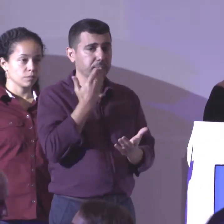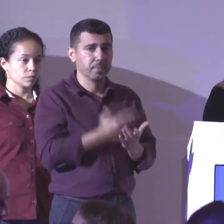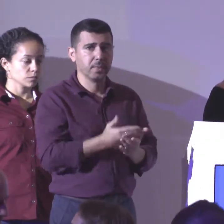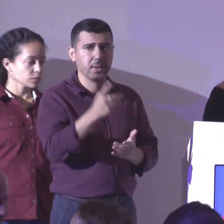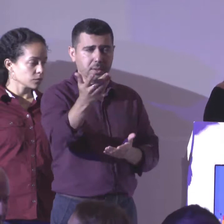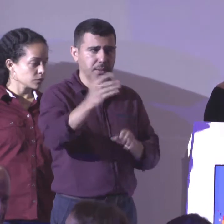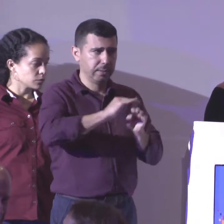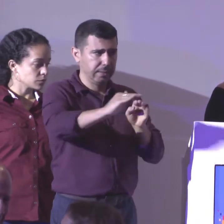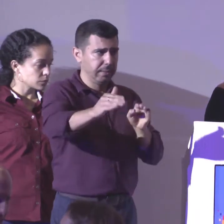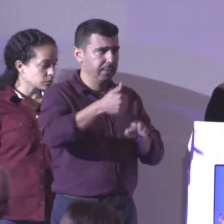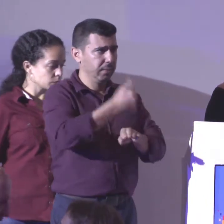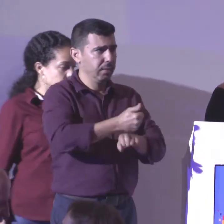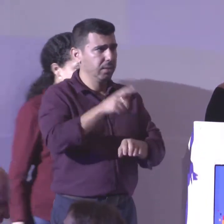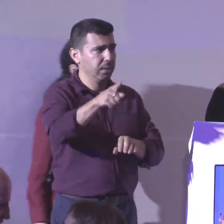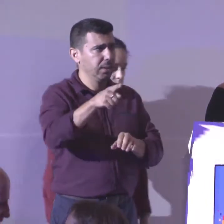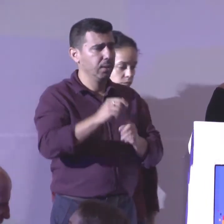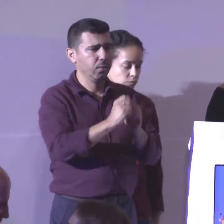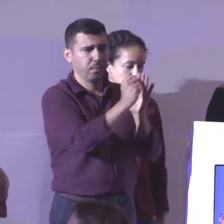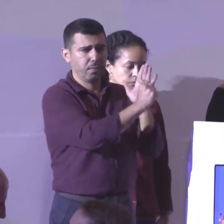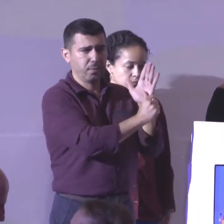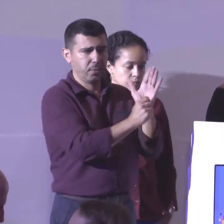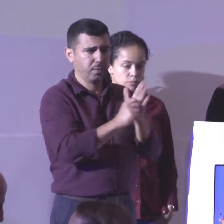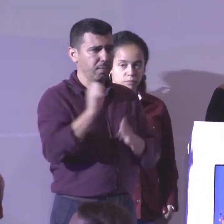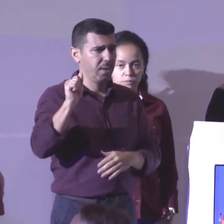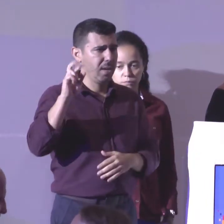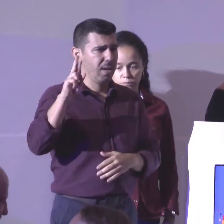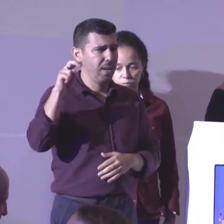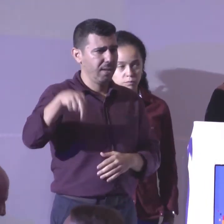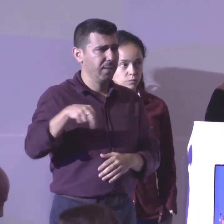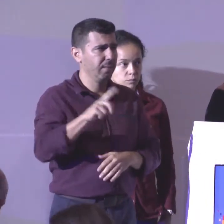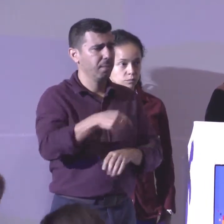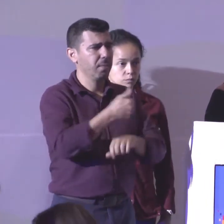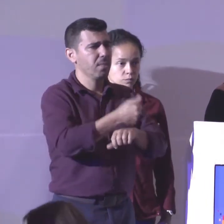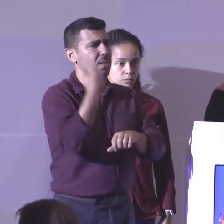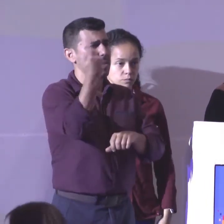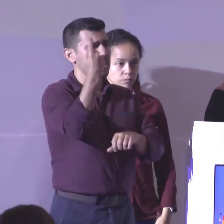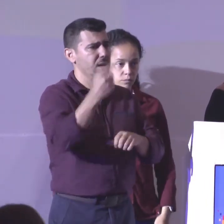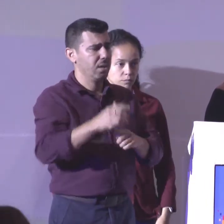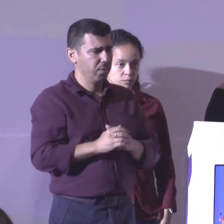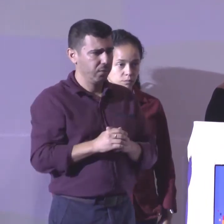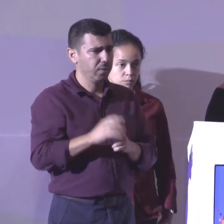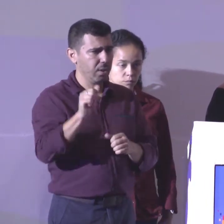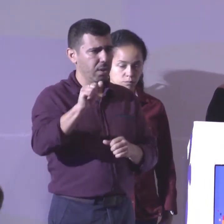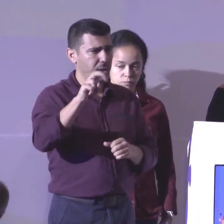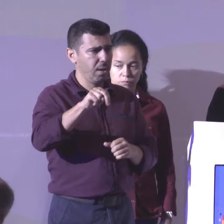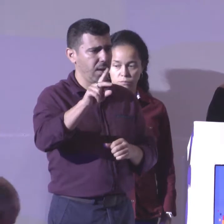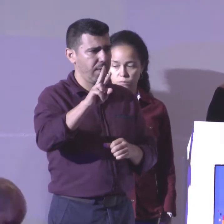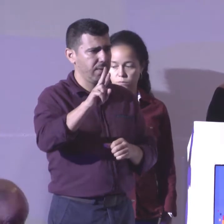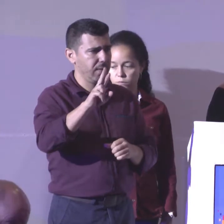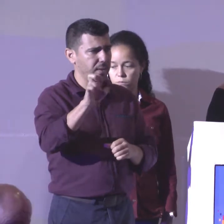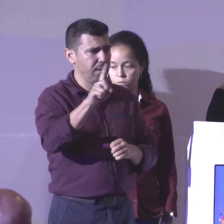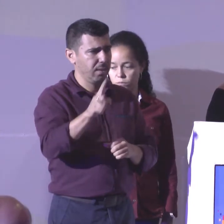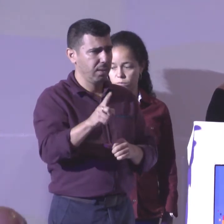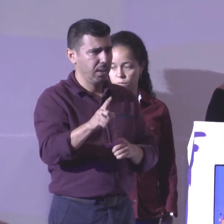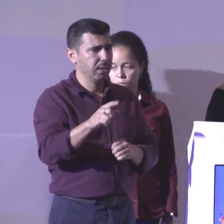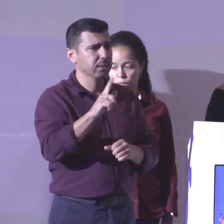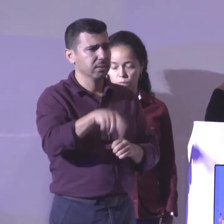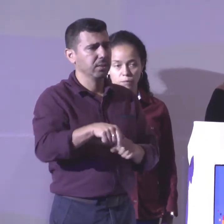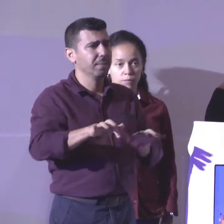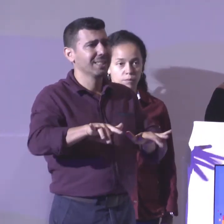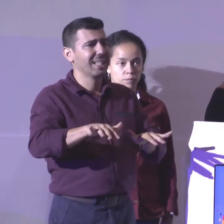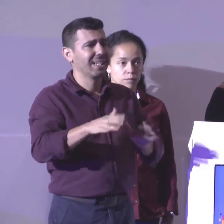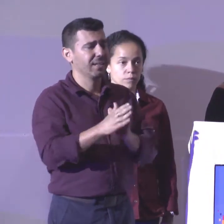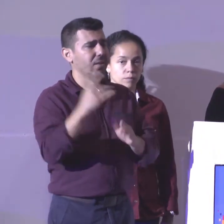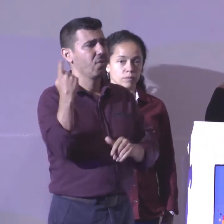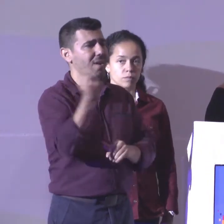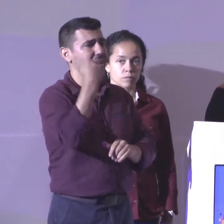de la ARN, Nelson Velandia, y al director general André Felipe Estapper Segrera, al secretario general